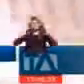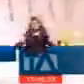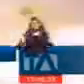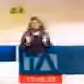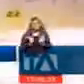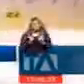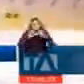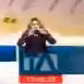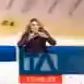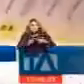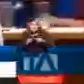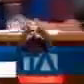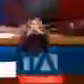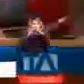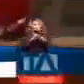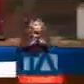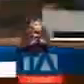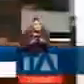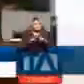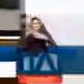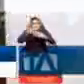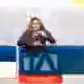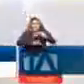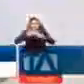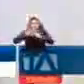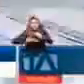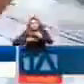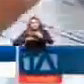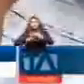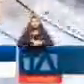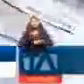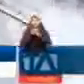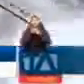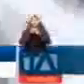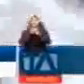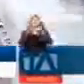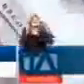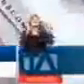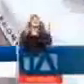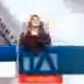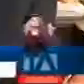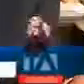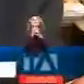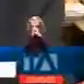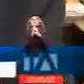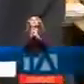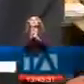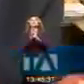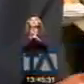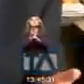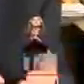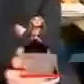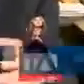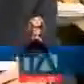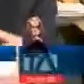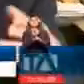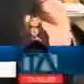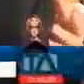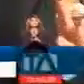únicamente efectuar un proceso de transmisión de resultados provisionales, como se ha hecho en los últimos años. No hay cómo pensar simplemente en